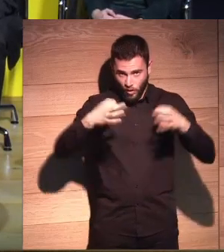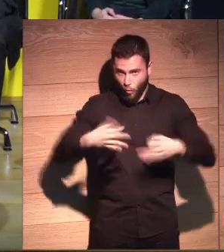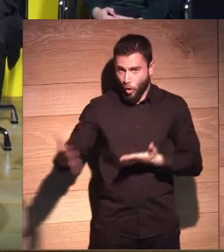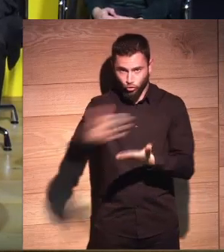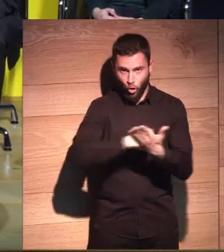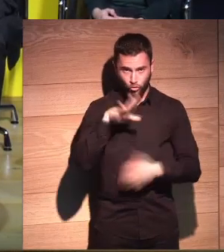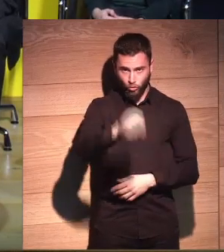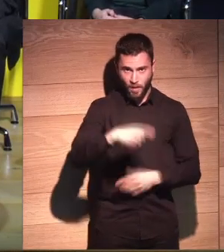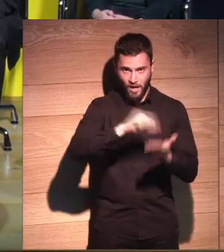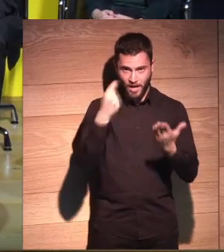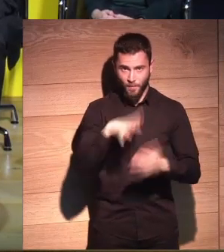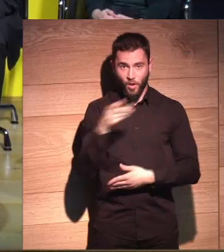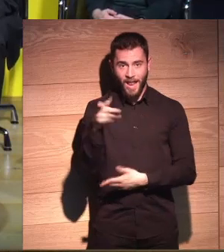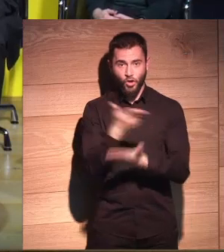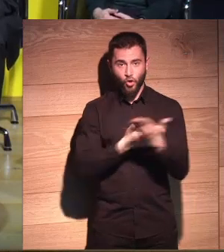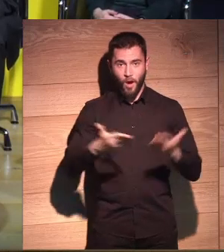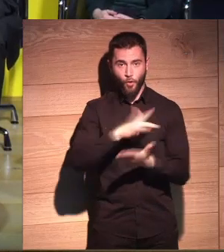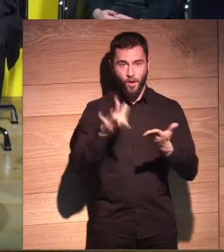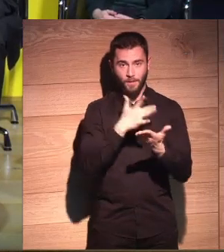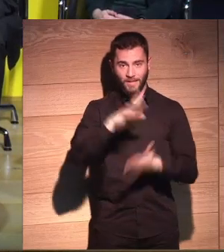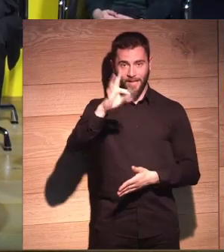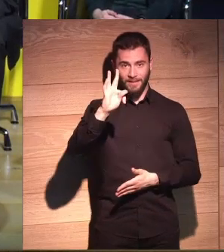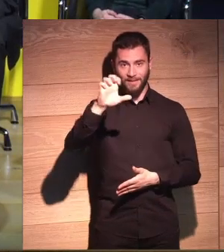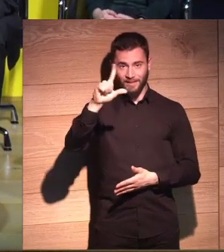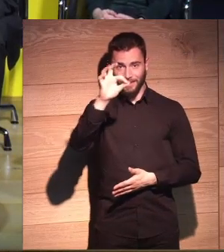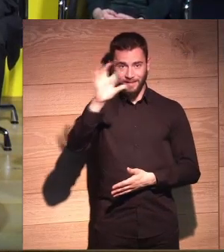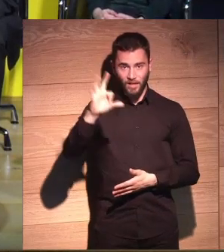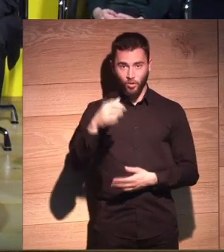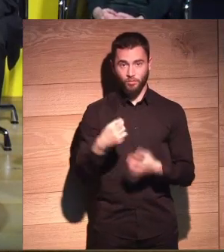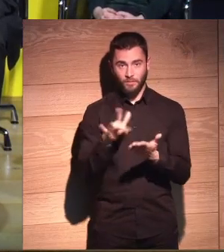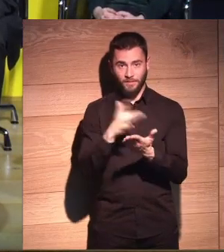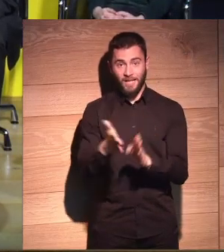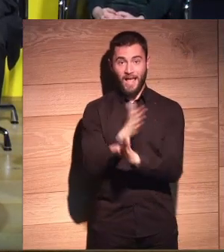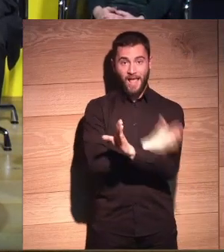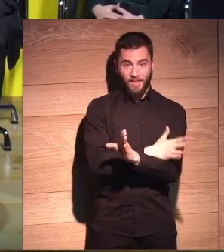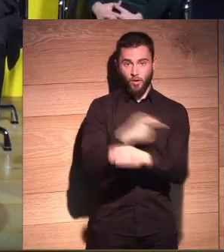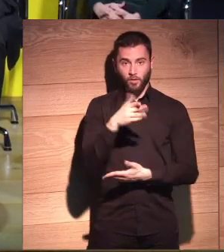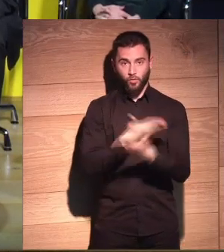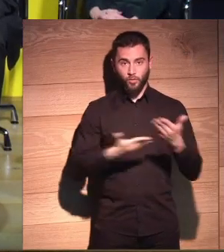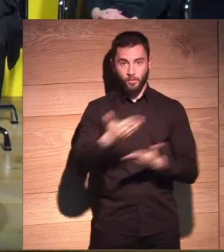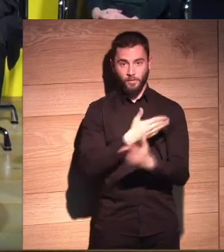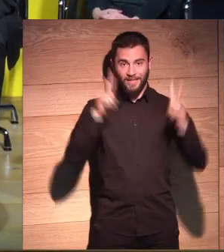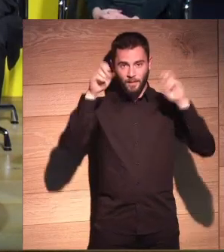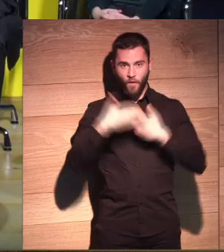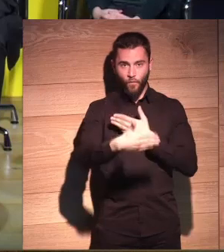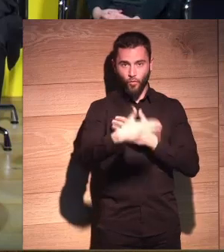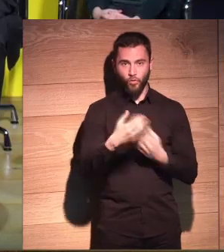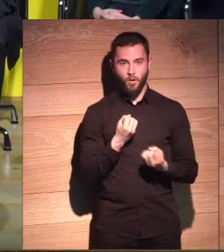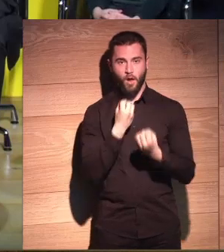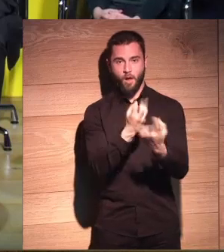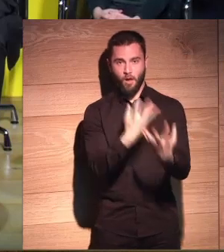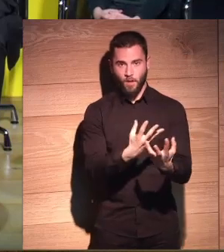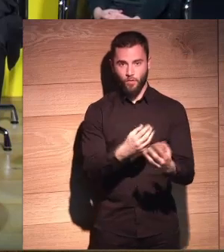inmediatamente, y es colaborador de la revista Telos en su anterior número, precisamente hablando del futuro del